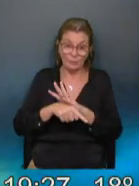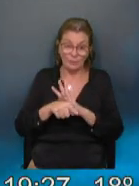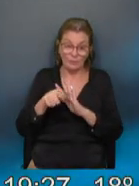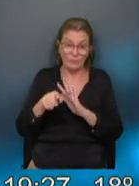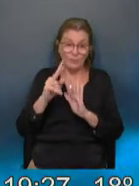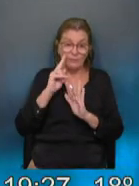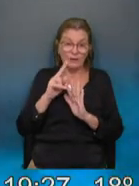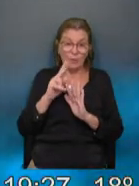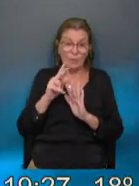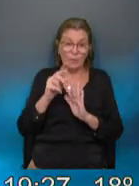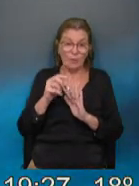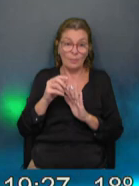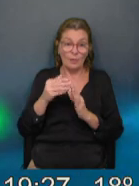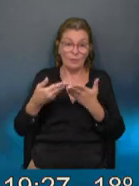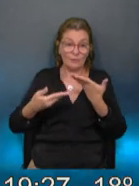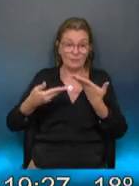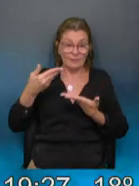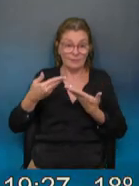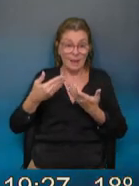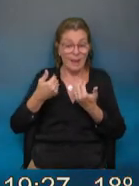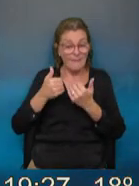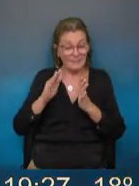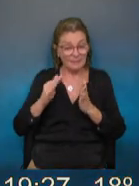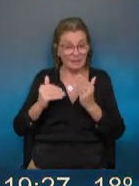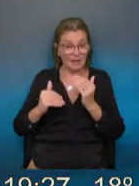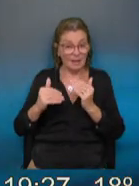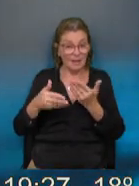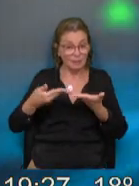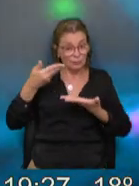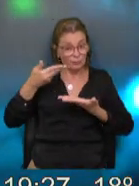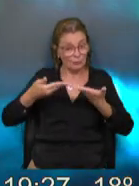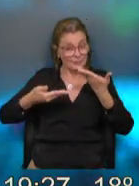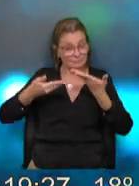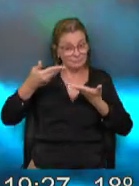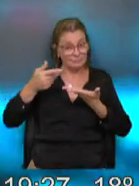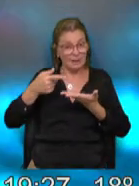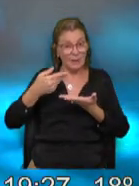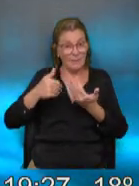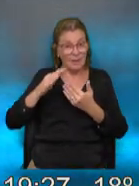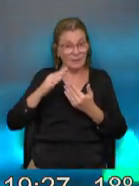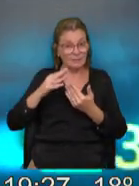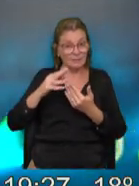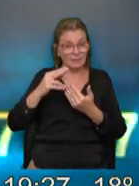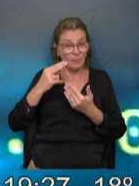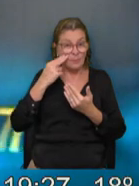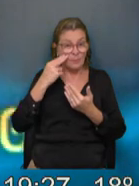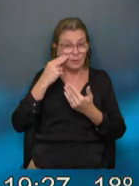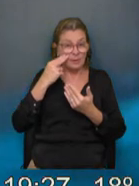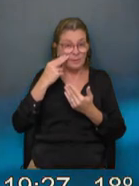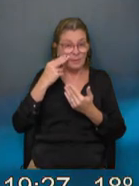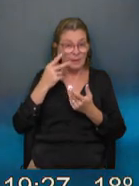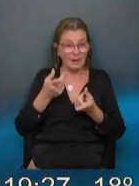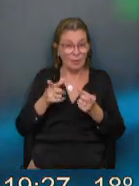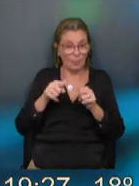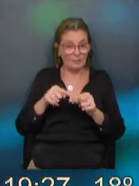vas a ver cómo el componente de la inflación empieza a subir. Y naturalmente, si la inflación empieza a subir, es más comprime más la